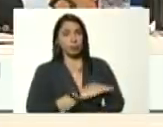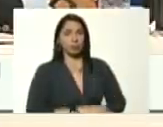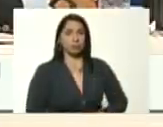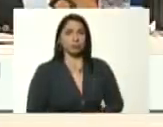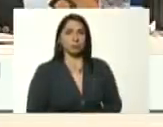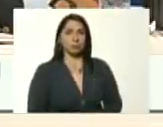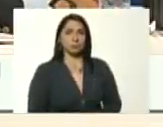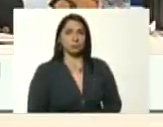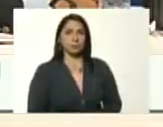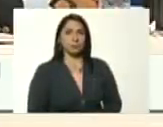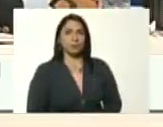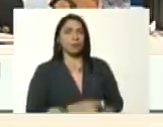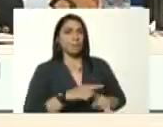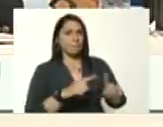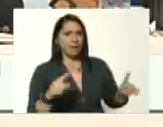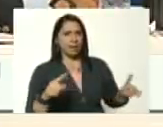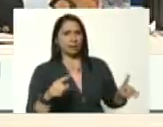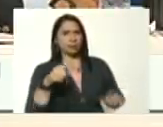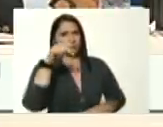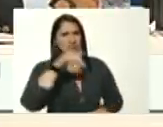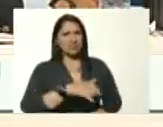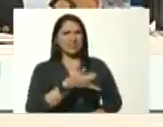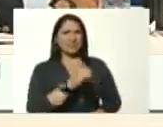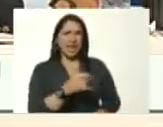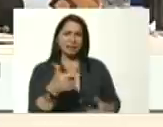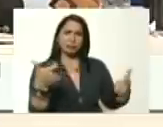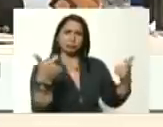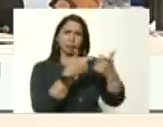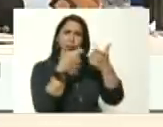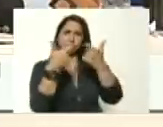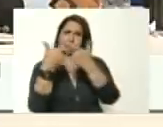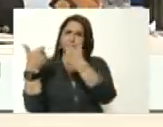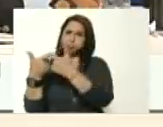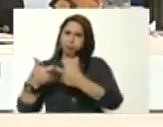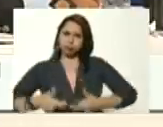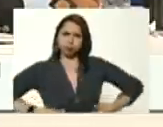para que aquí haya una guerra civil